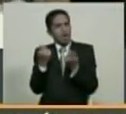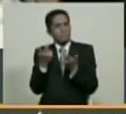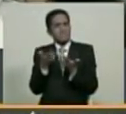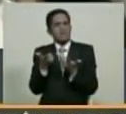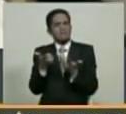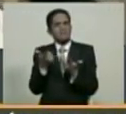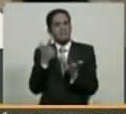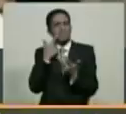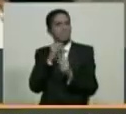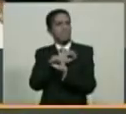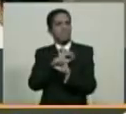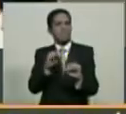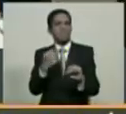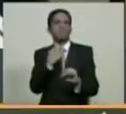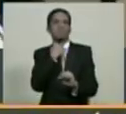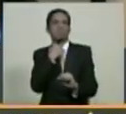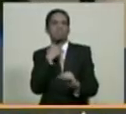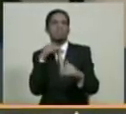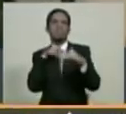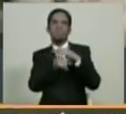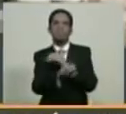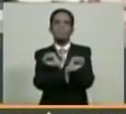marcadores criminales.